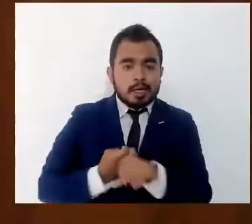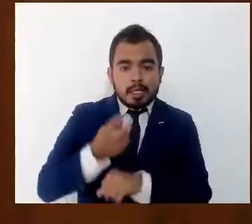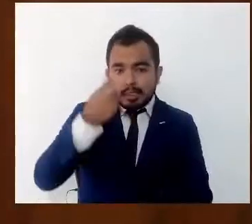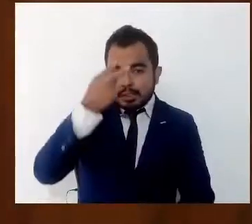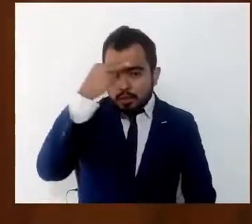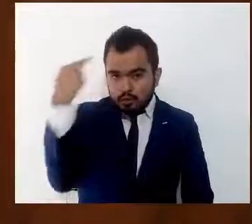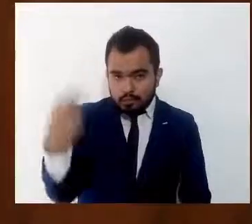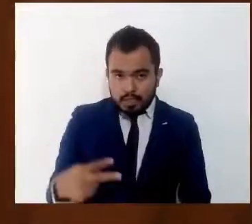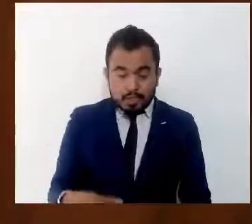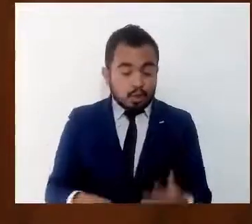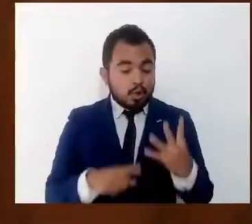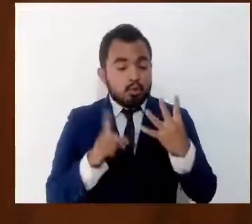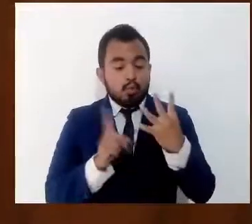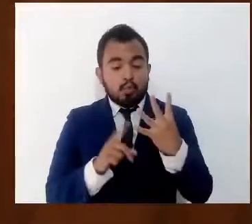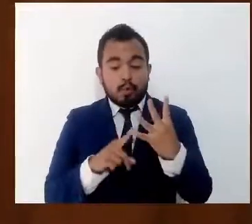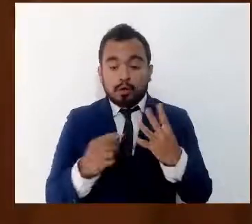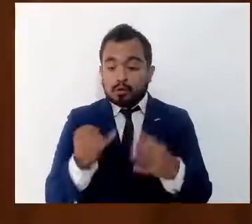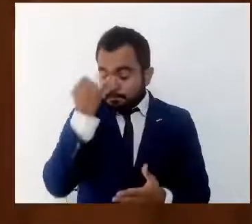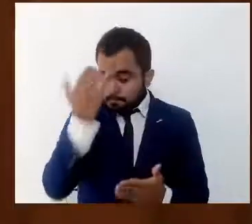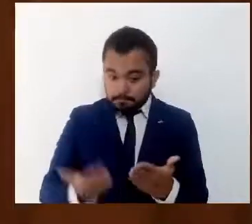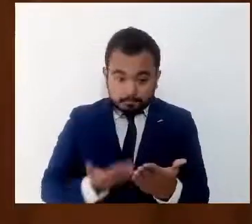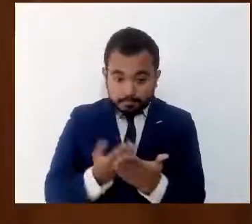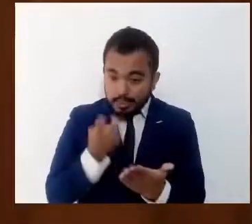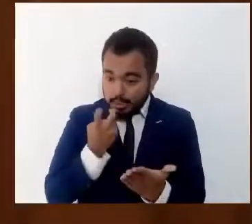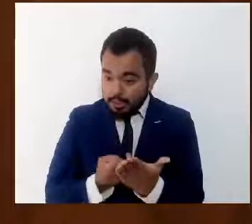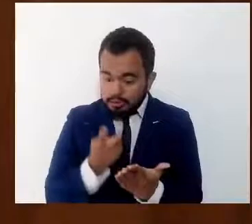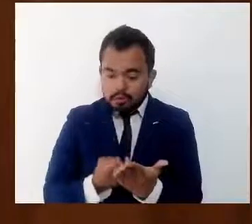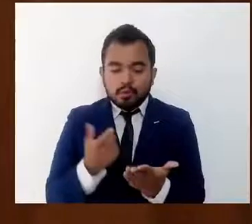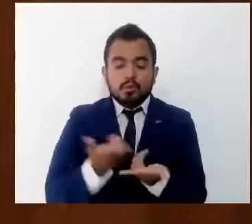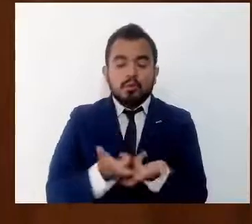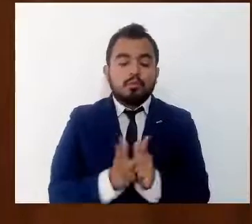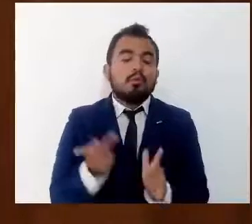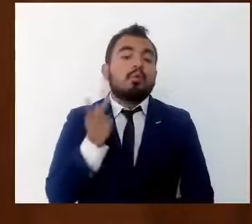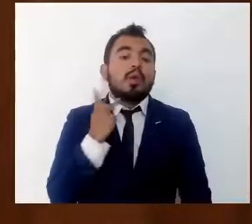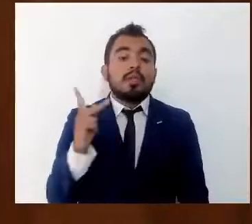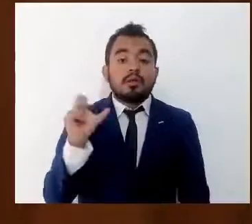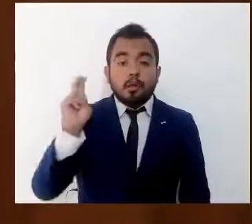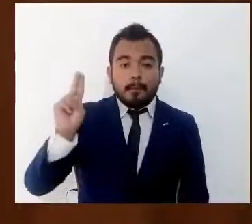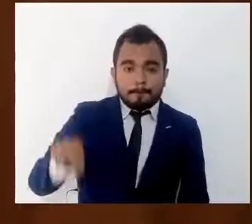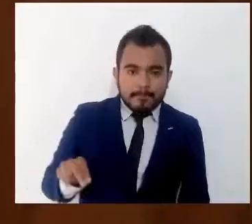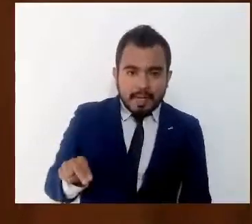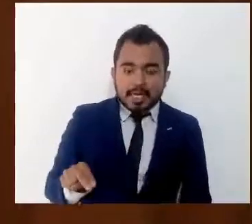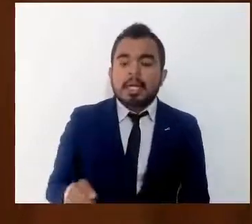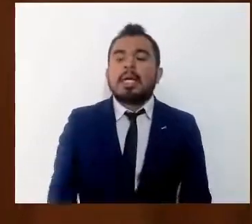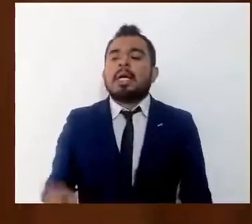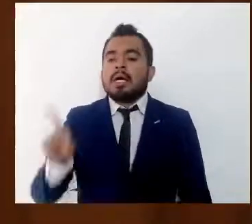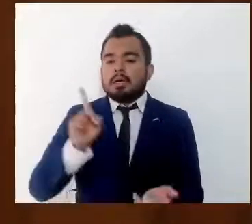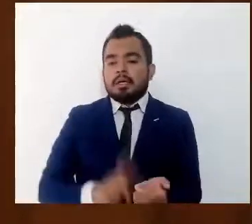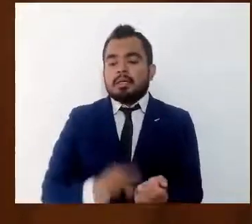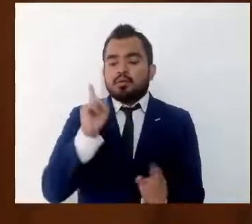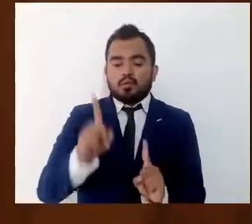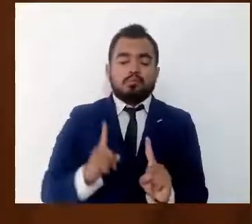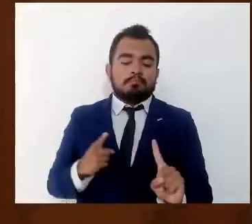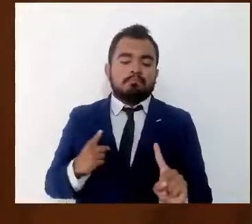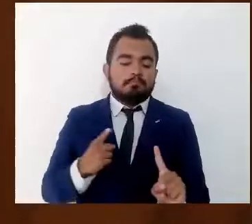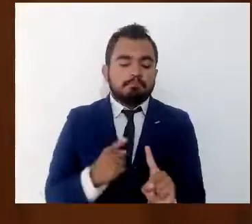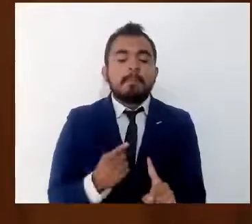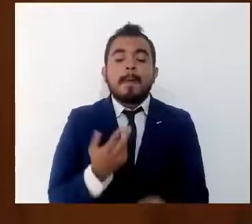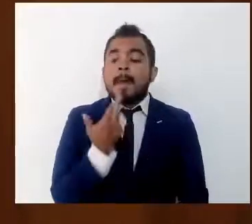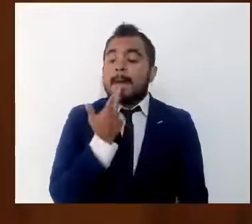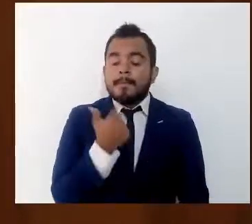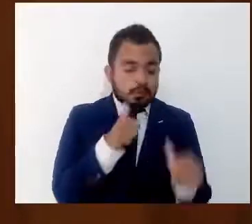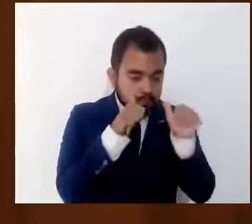PAN, anteponiendo la búsqueda del bien común, pretende darle mayor participación a los municipios que